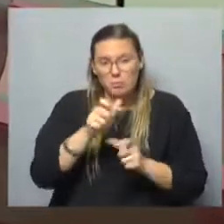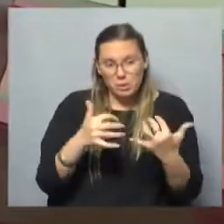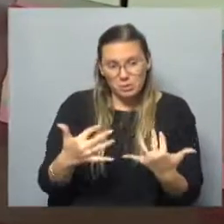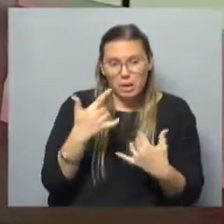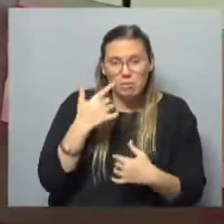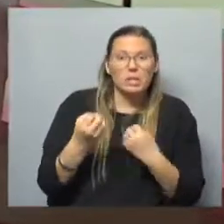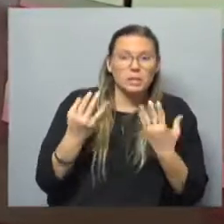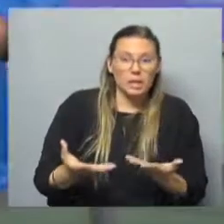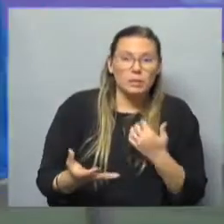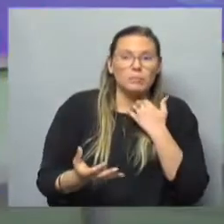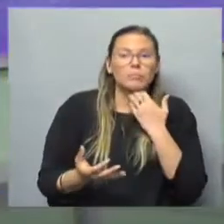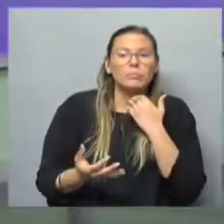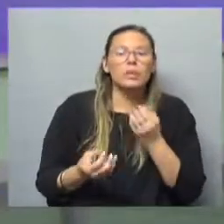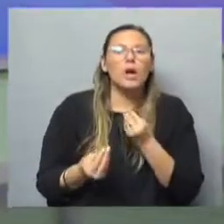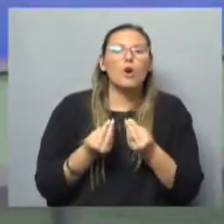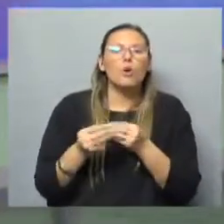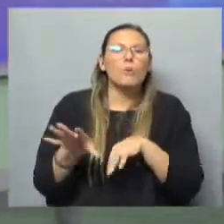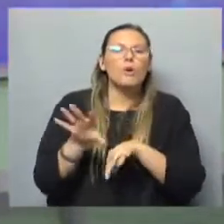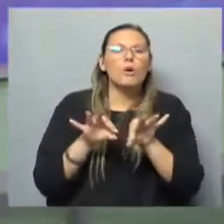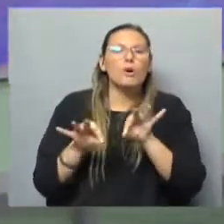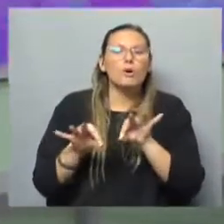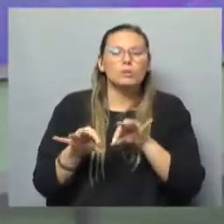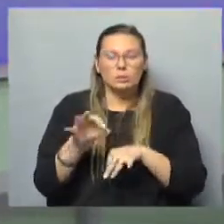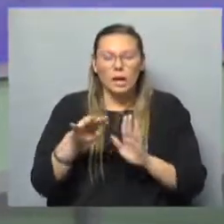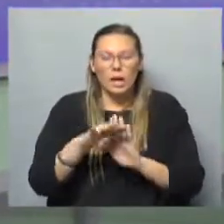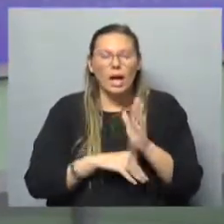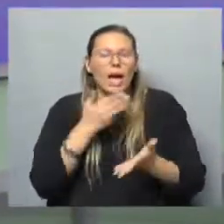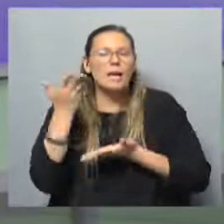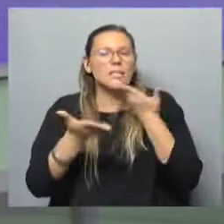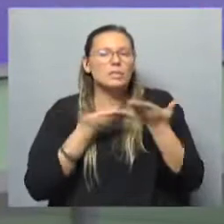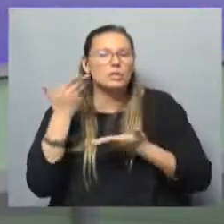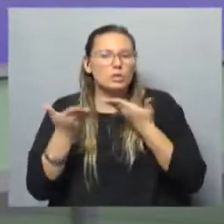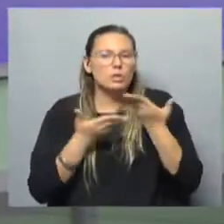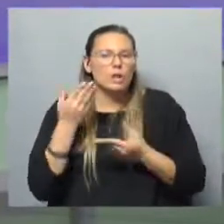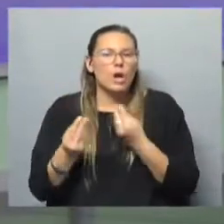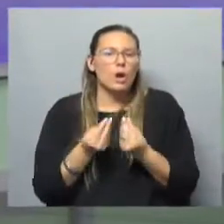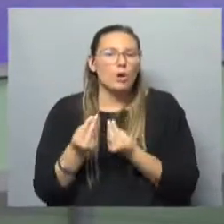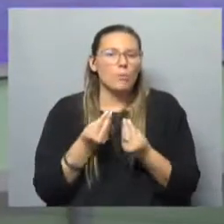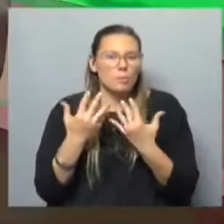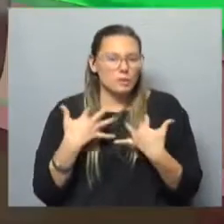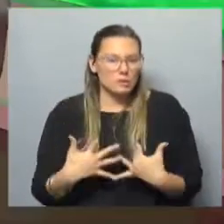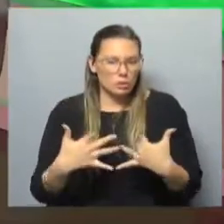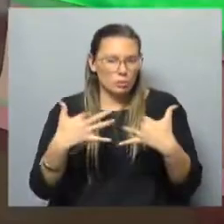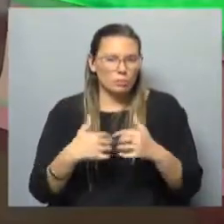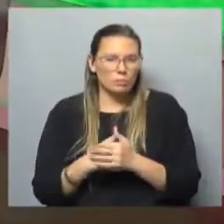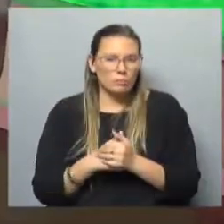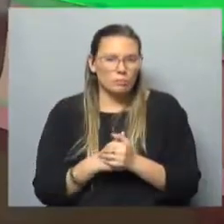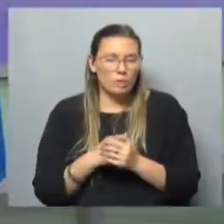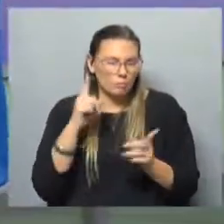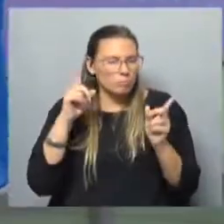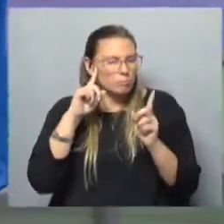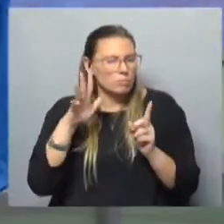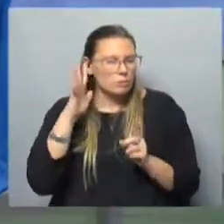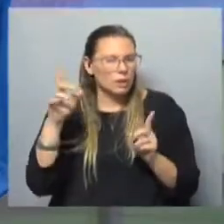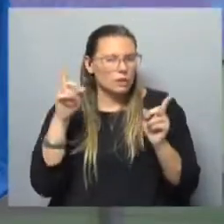¿no? ¿Cómo fue la selección de las canciones para este show? Que debe haber sido difícil,